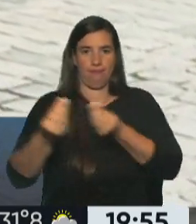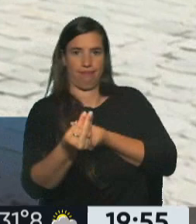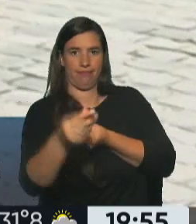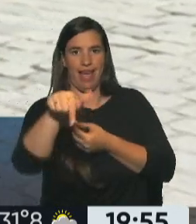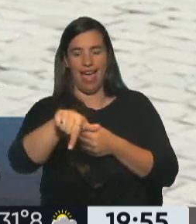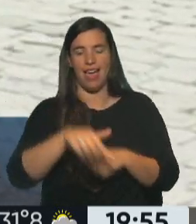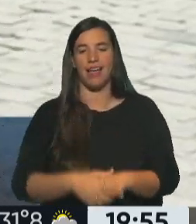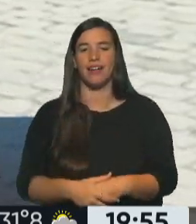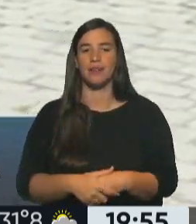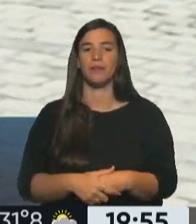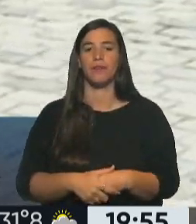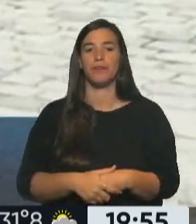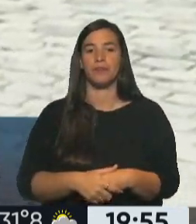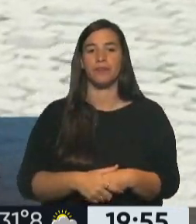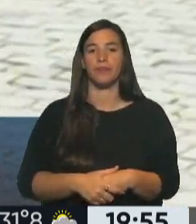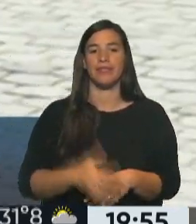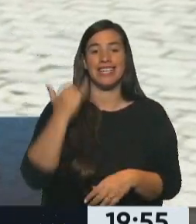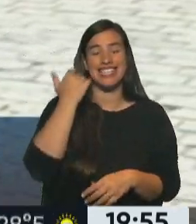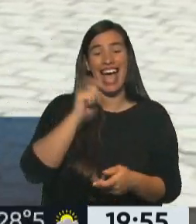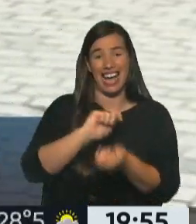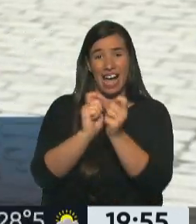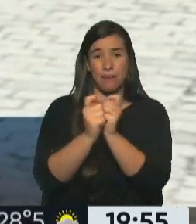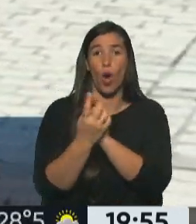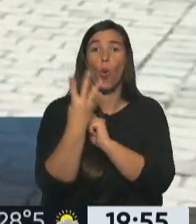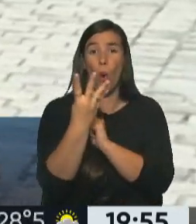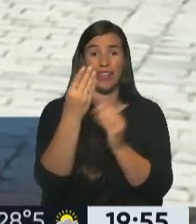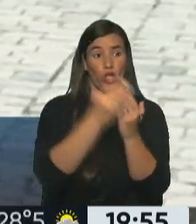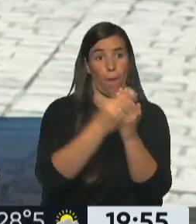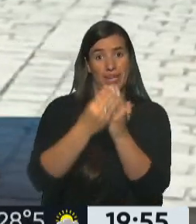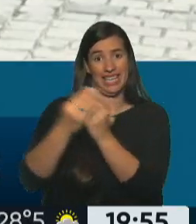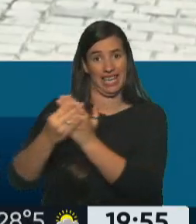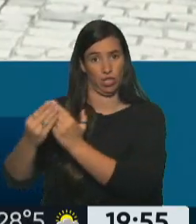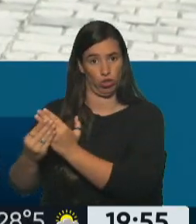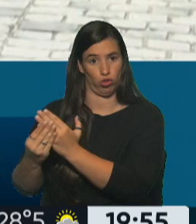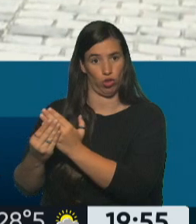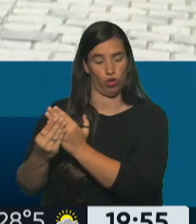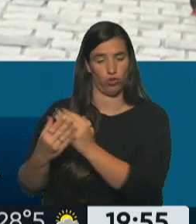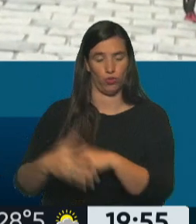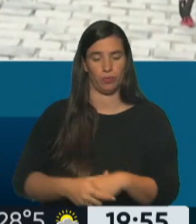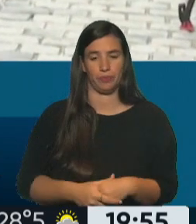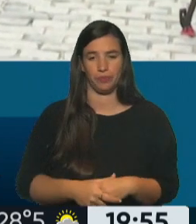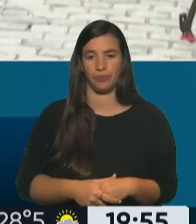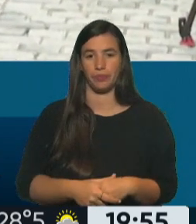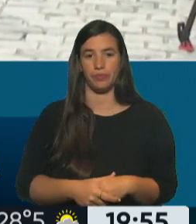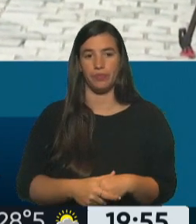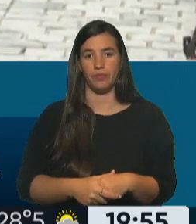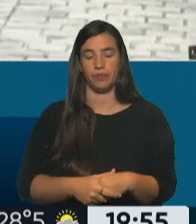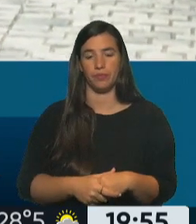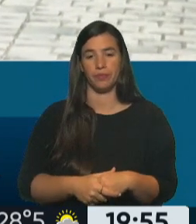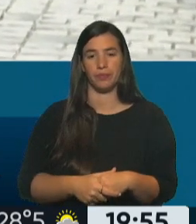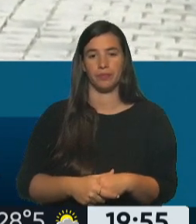ministro desde que asumió Emmanuel Macron, el segundo de la segunda administración de Emmanuel